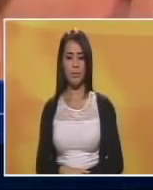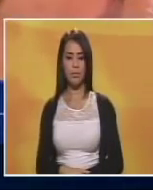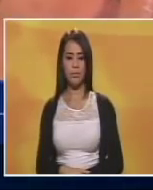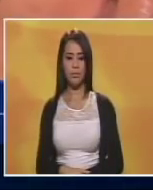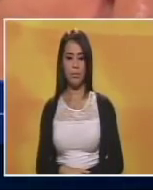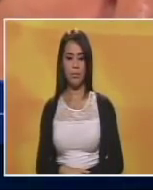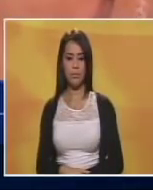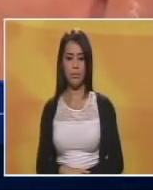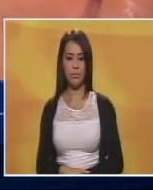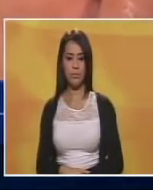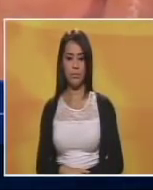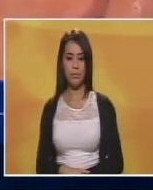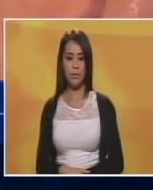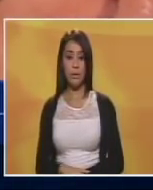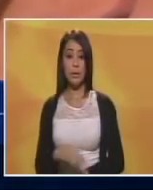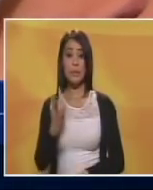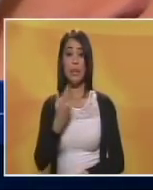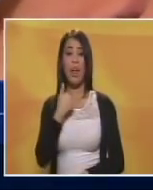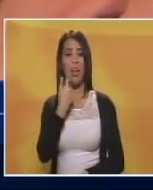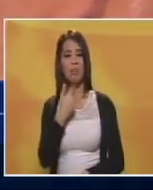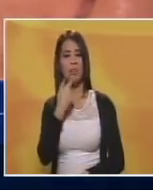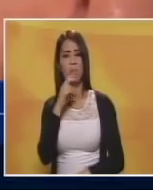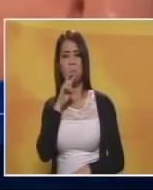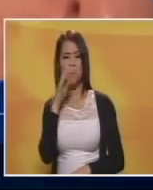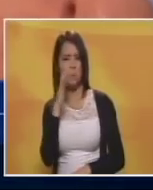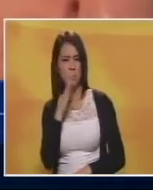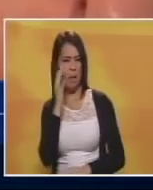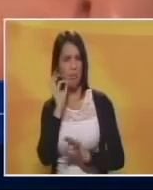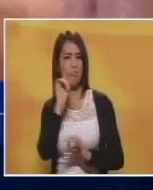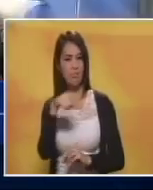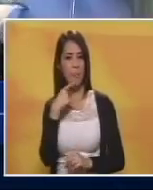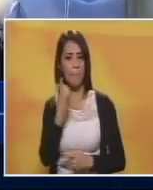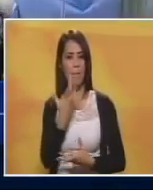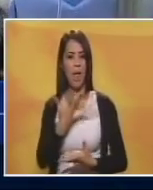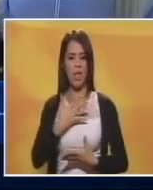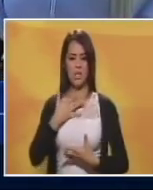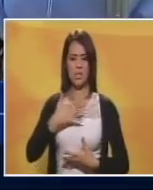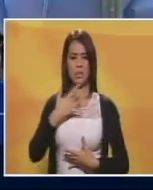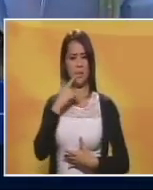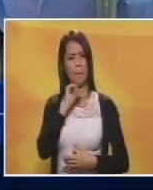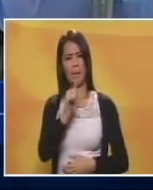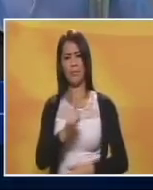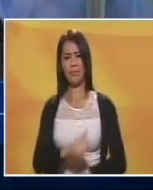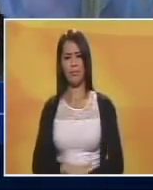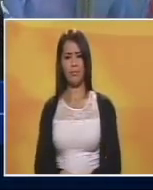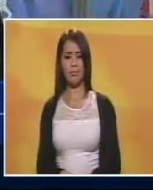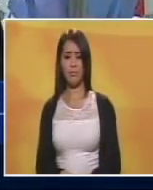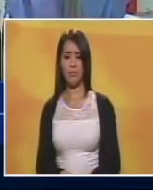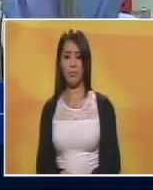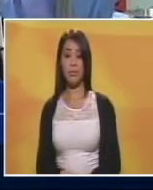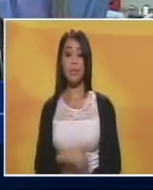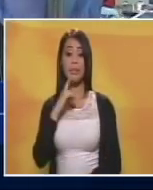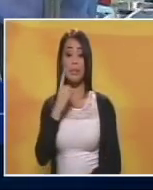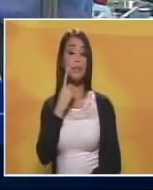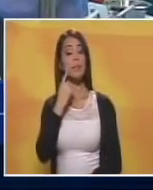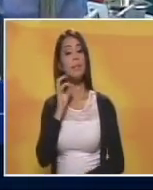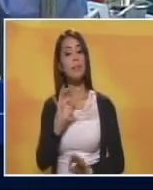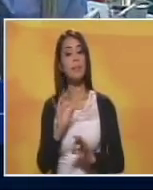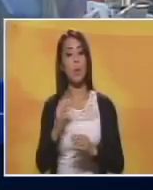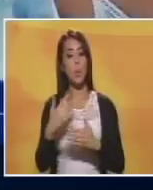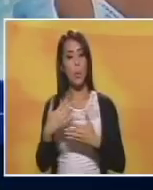amígdala y dan mucho mal aliento y malestar general. El casión es la 4ª causa más frecuente de